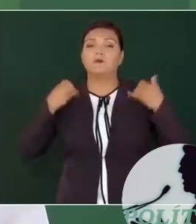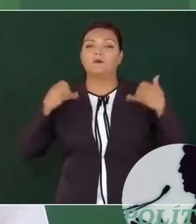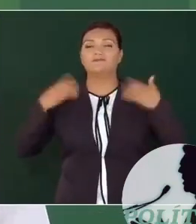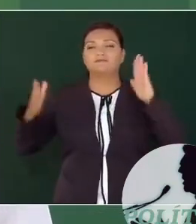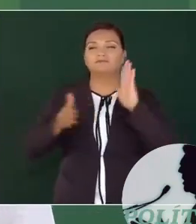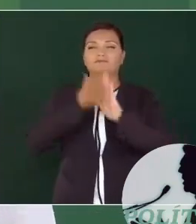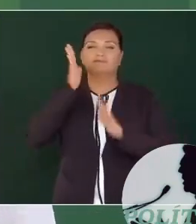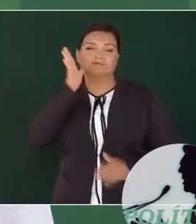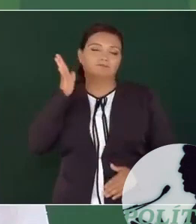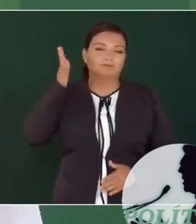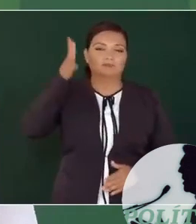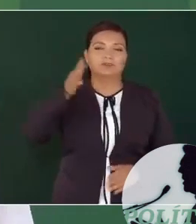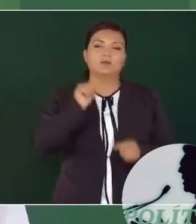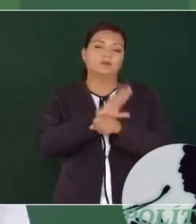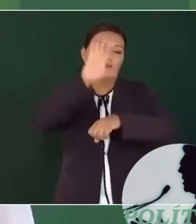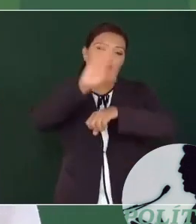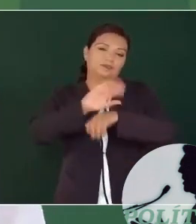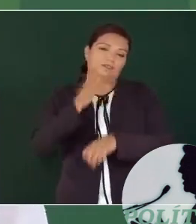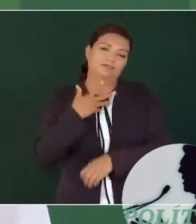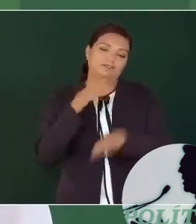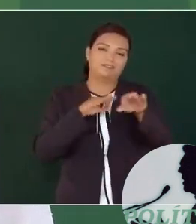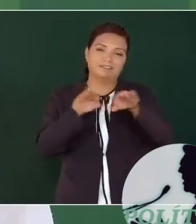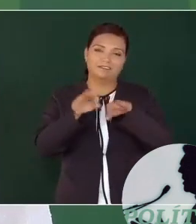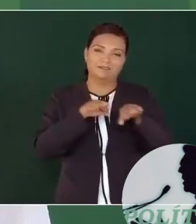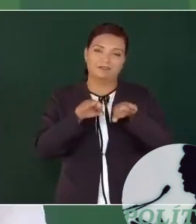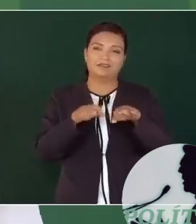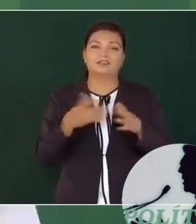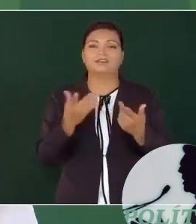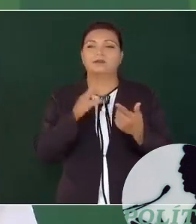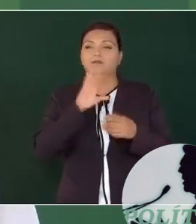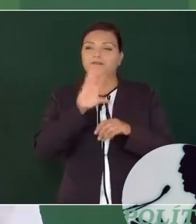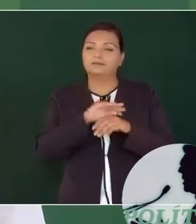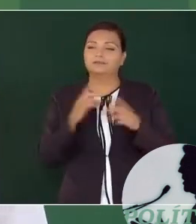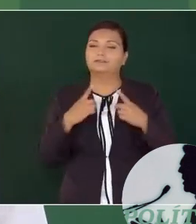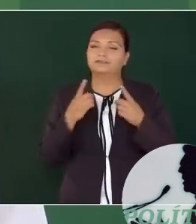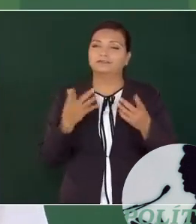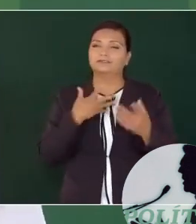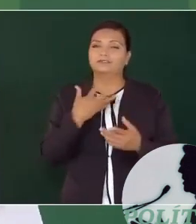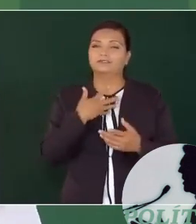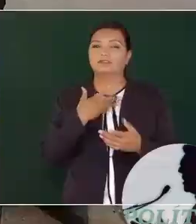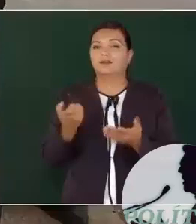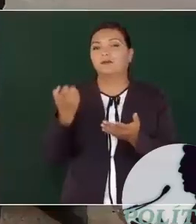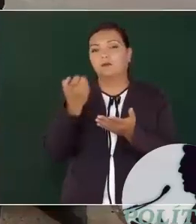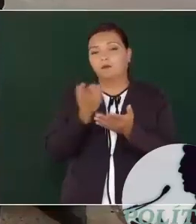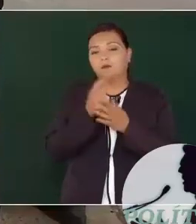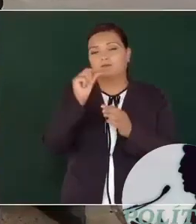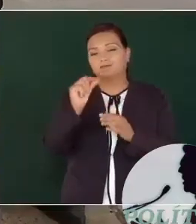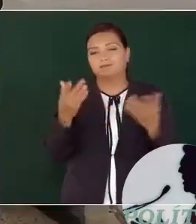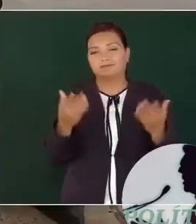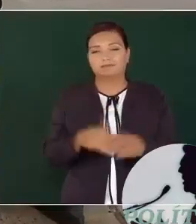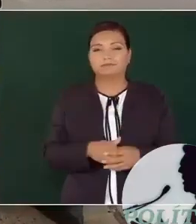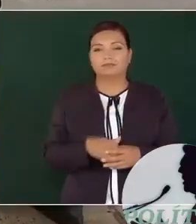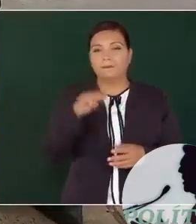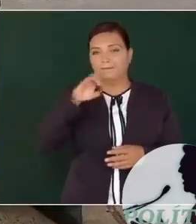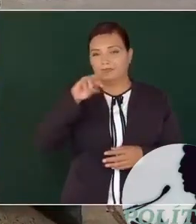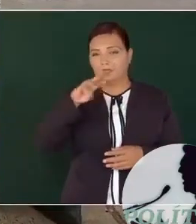Construyendo el Futuro, que les permite tener empleos, que les permite tener un salario mínimo,